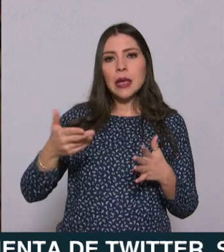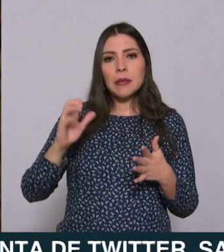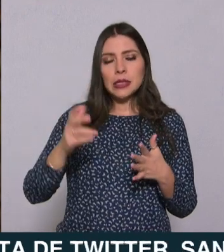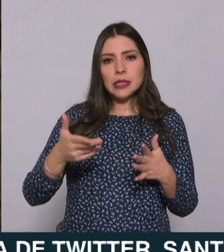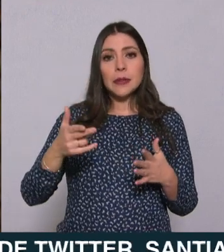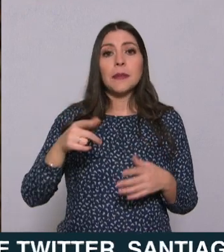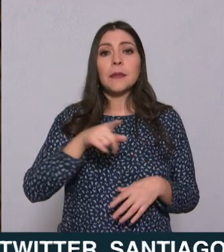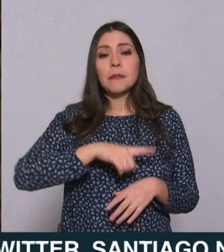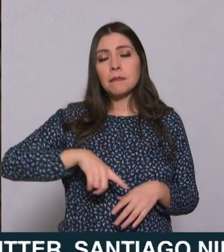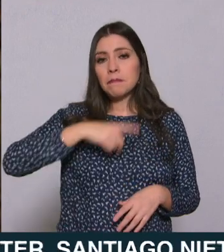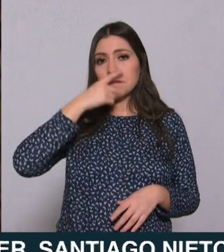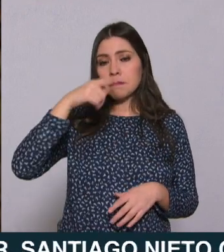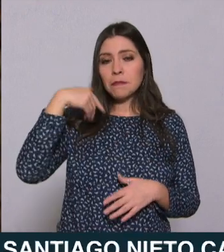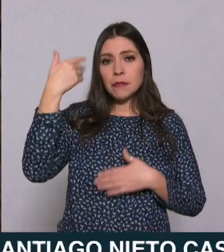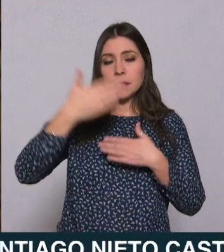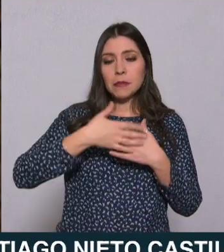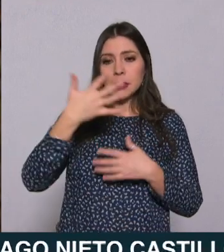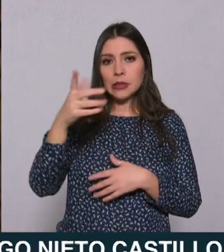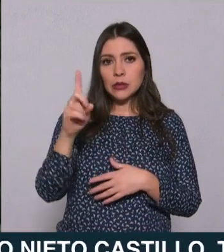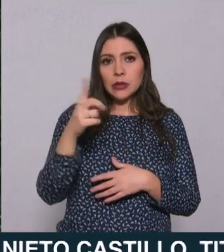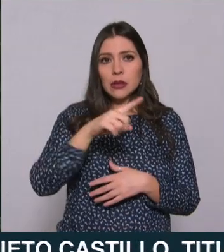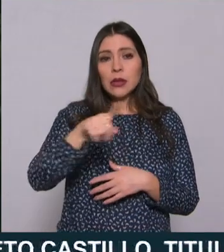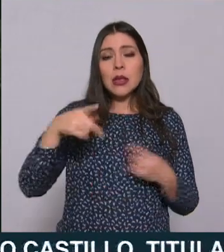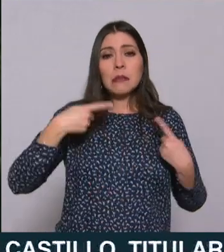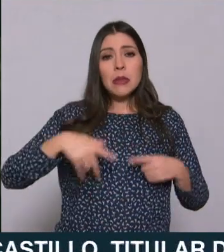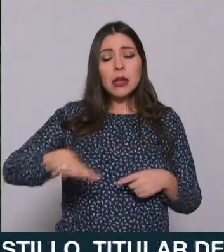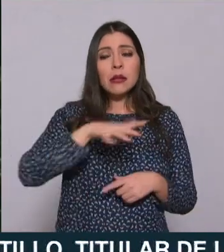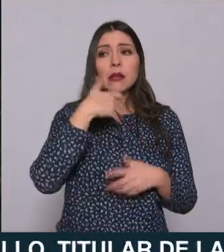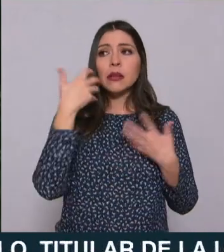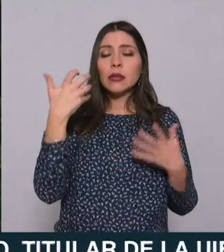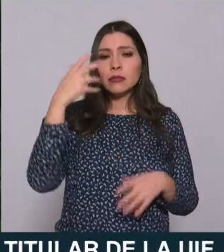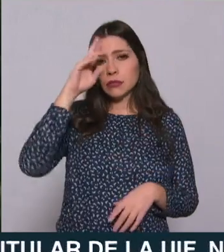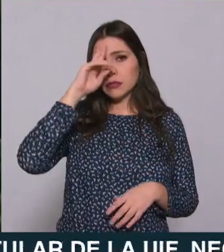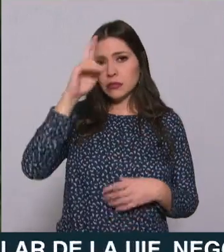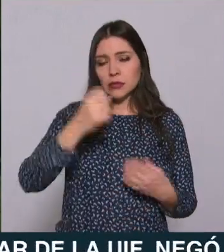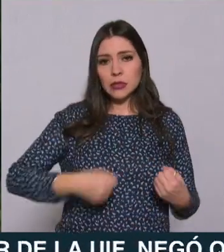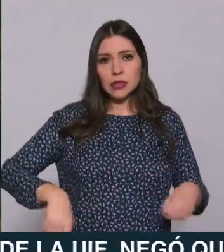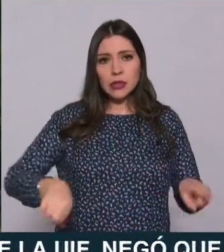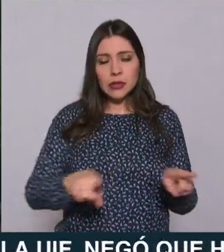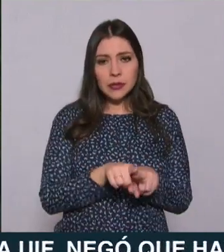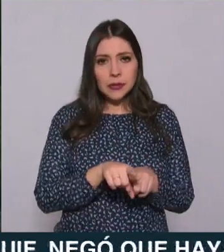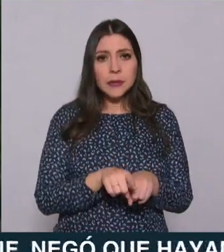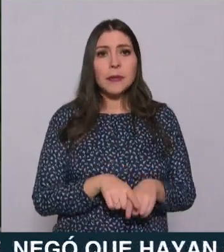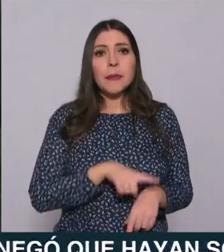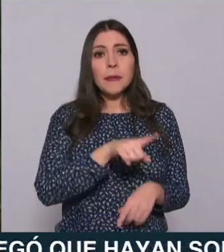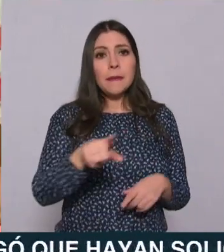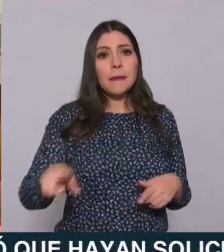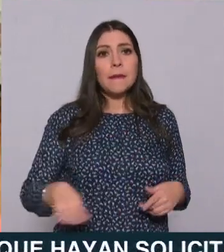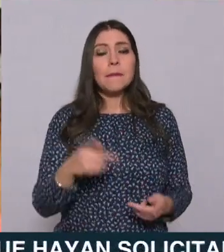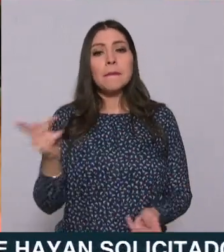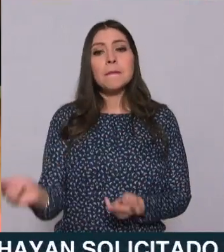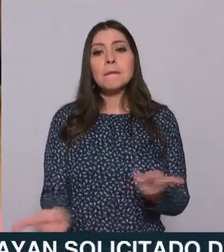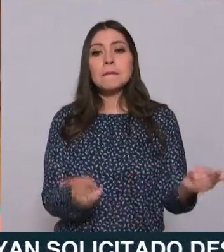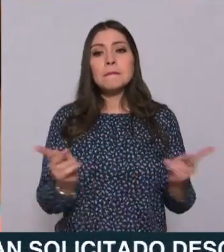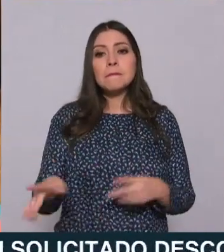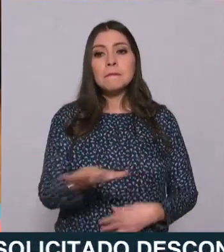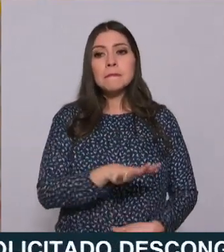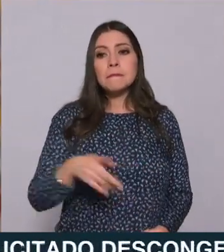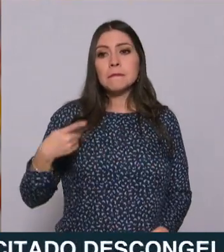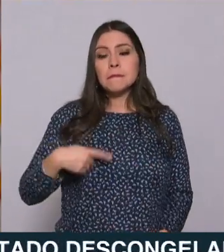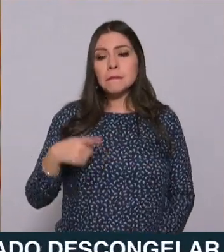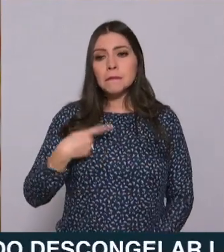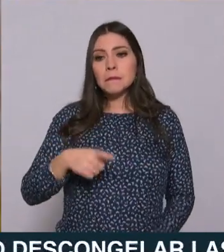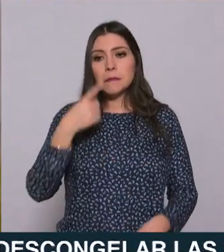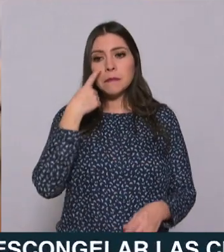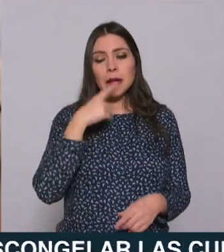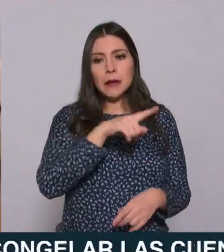que se respetará la voluntad de los ciudadanos. Dijo que la consulta es un ejercicio de democracia participativa con carácter